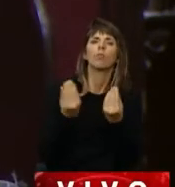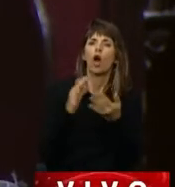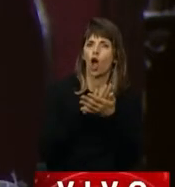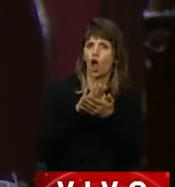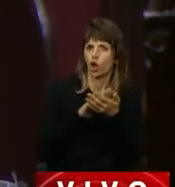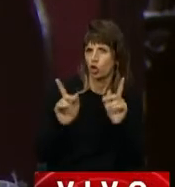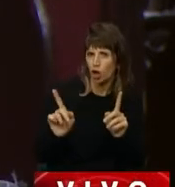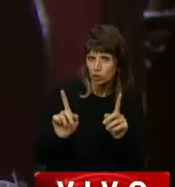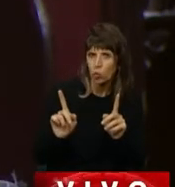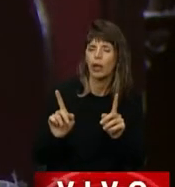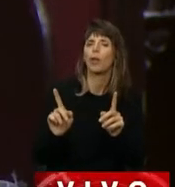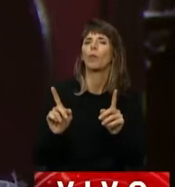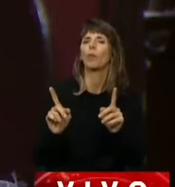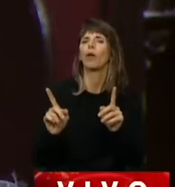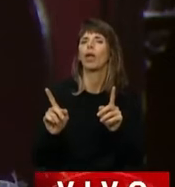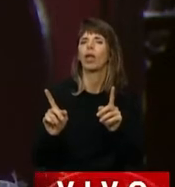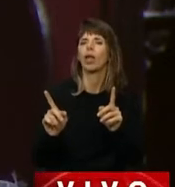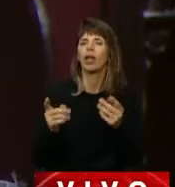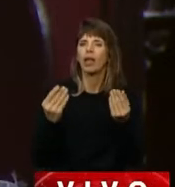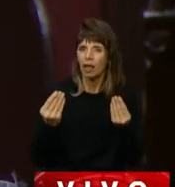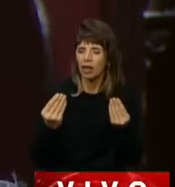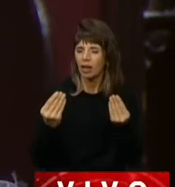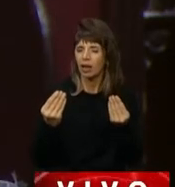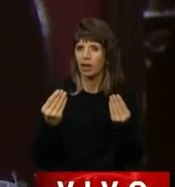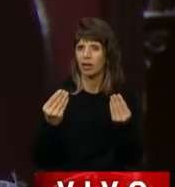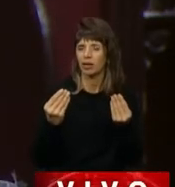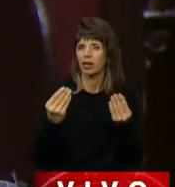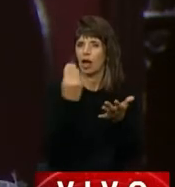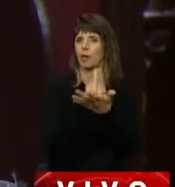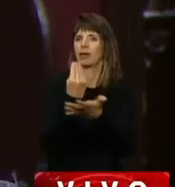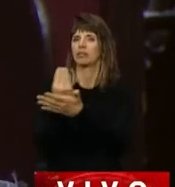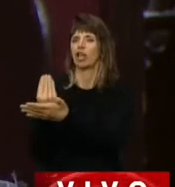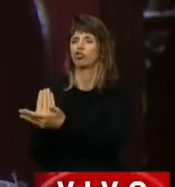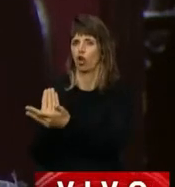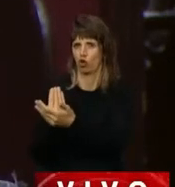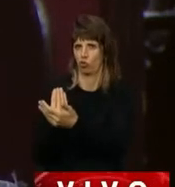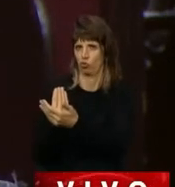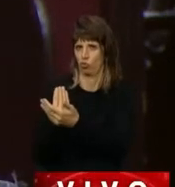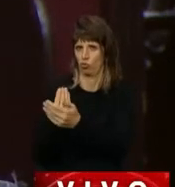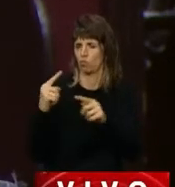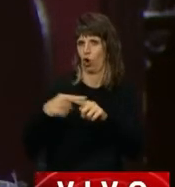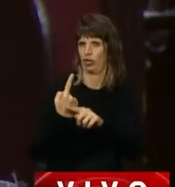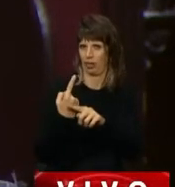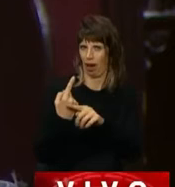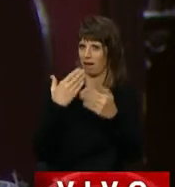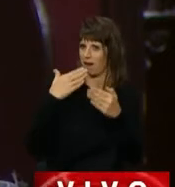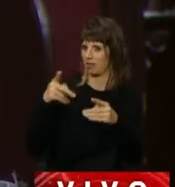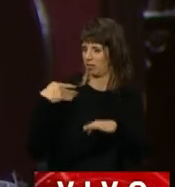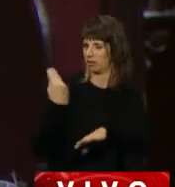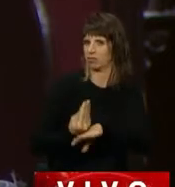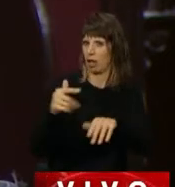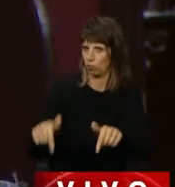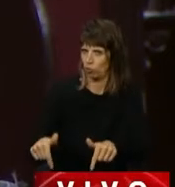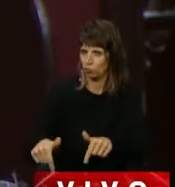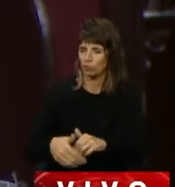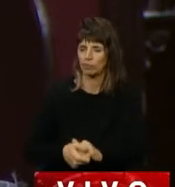resuelven el sentido de la representación política que nos tiene acá sentados. Y